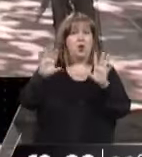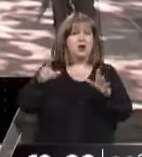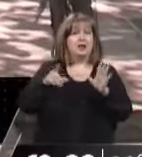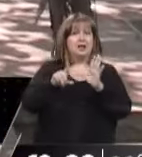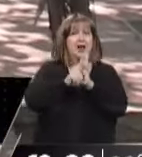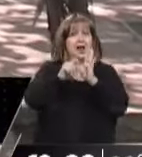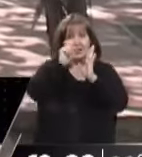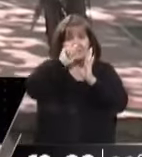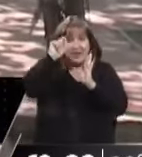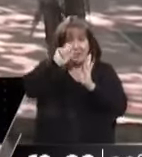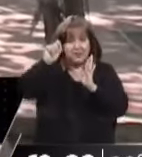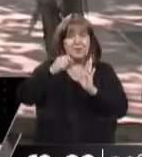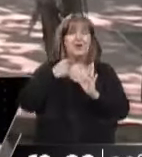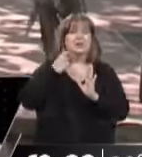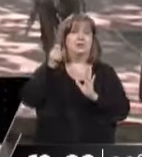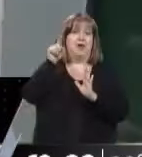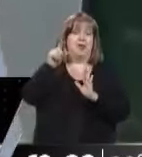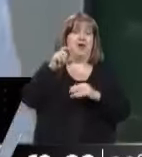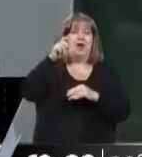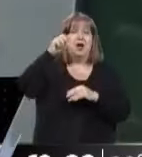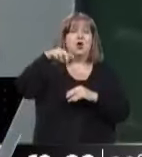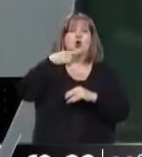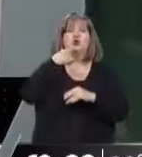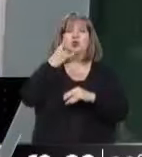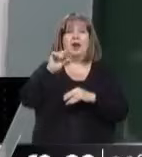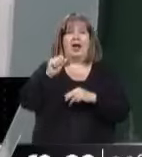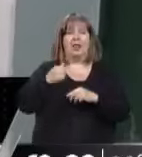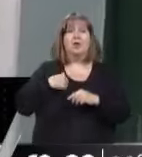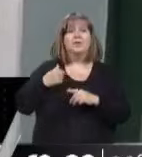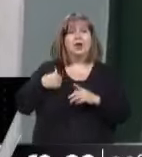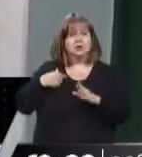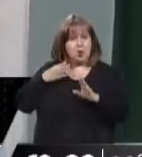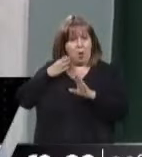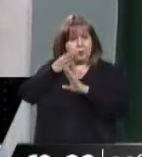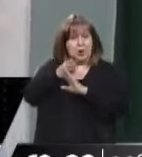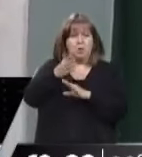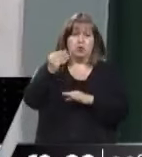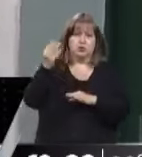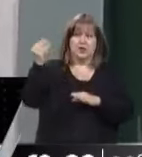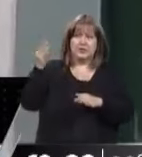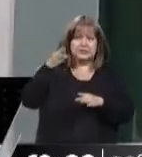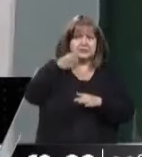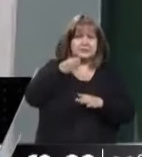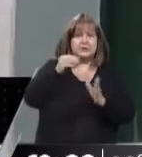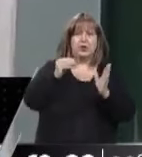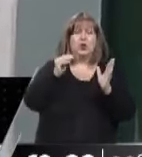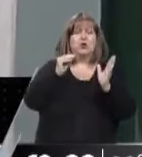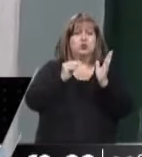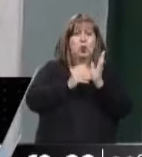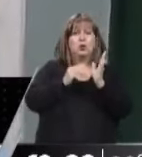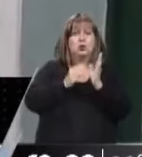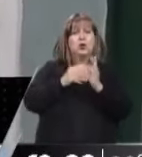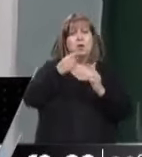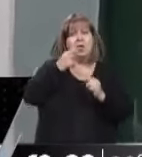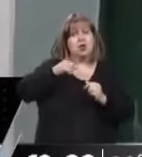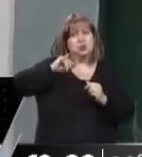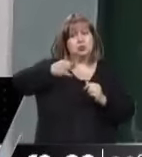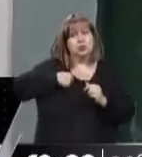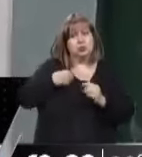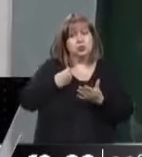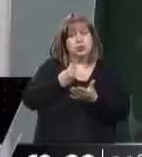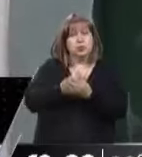la información que se tiene desde el consulado. Yo vine a pedir el turno porque ya he venido varias veces y me dijeron que hoy me iban a dar un